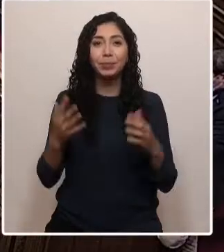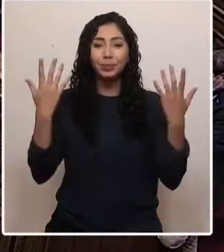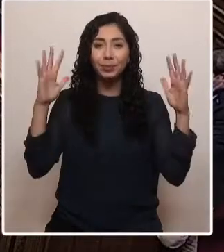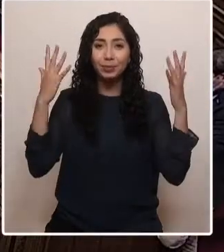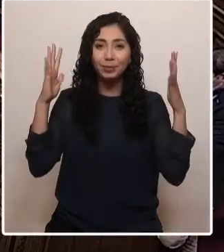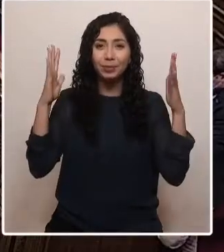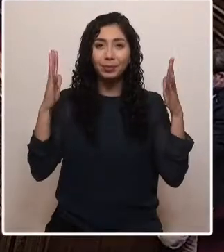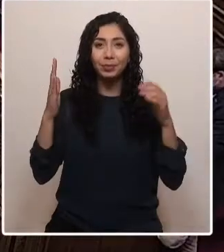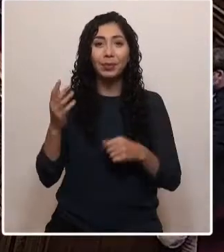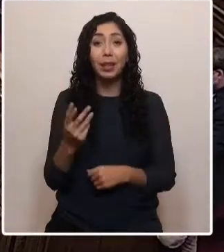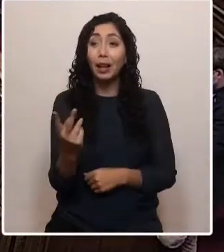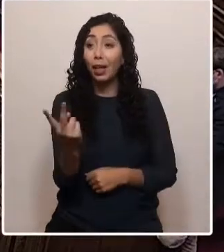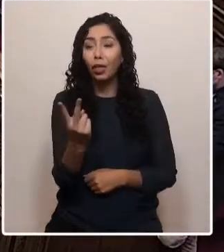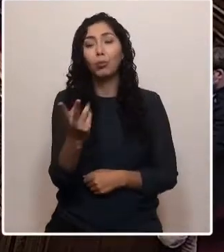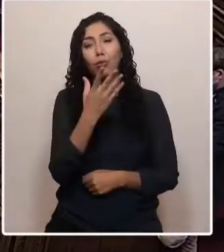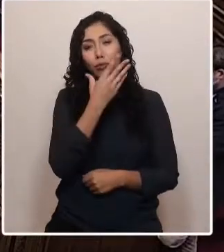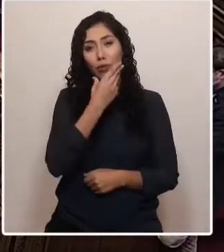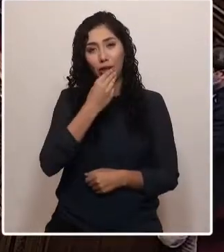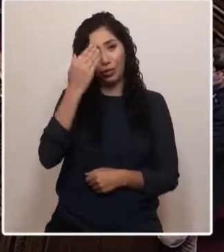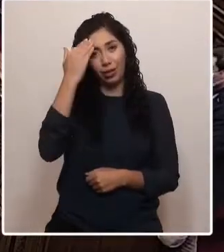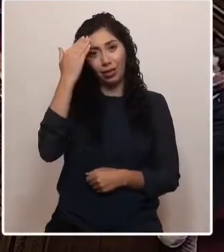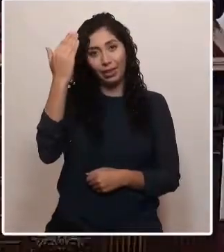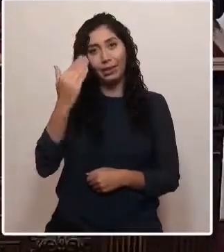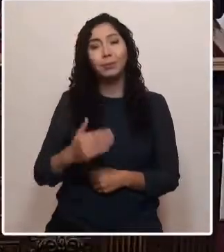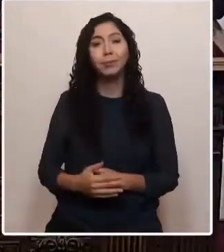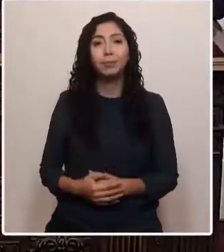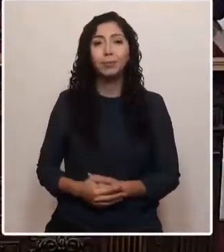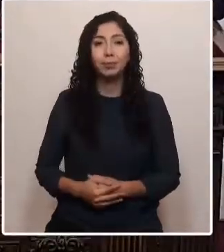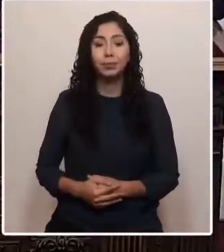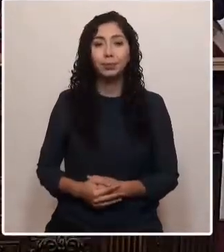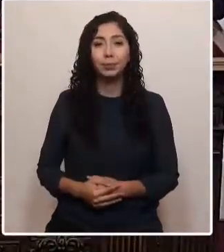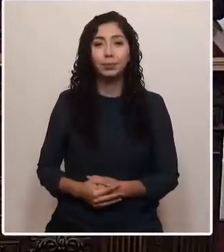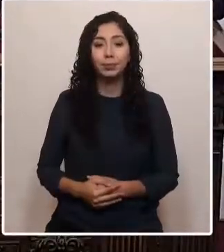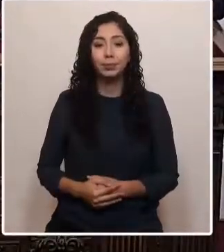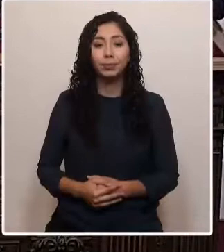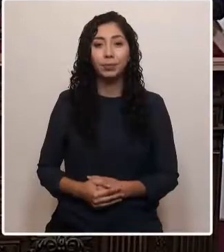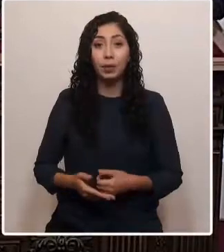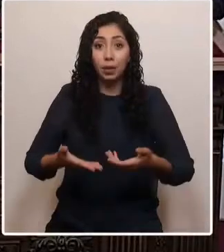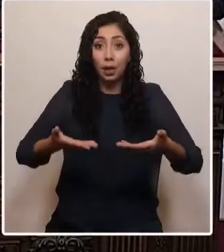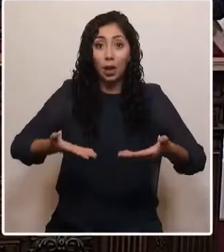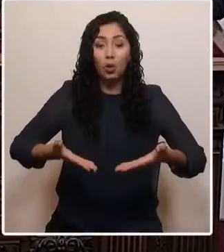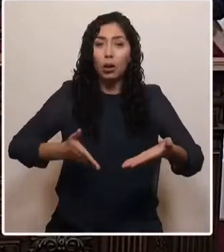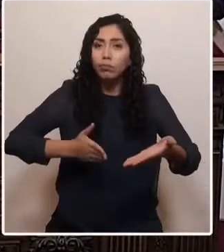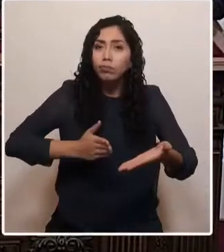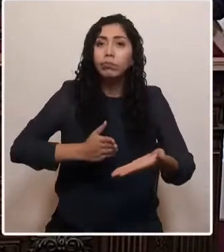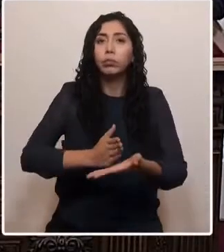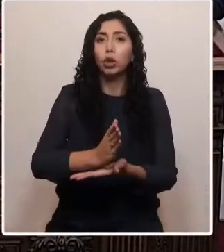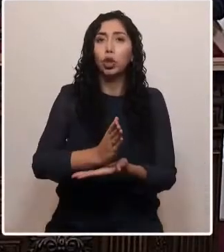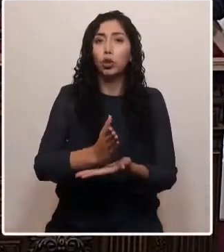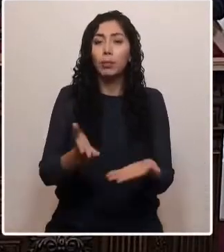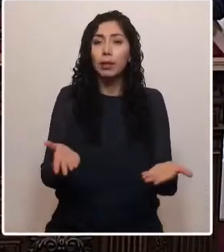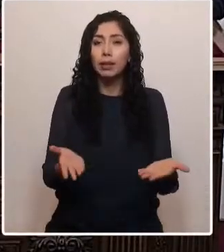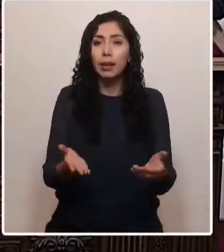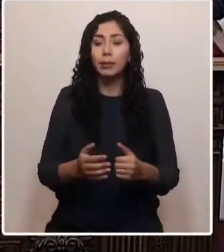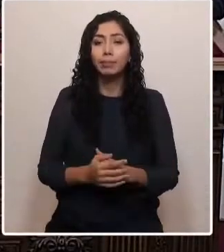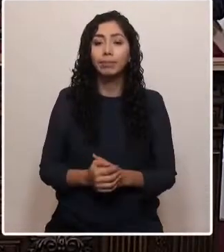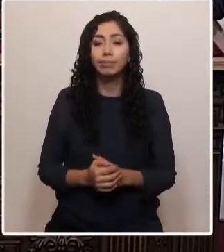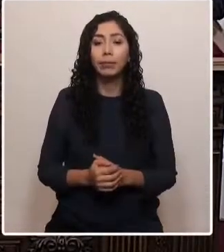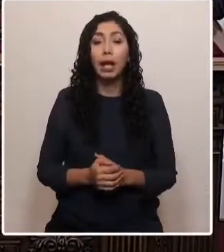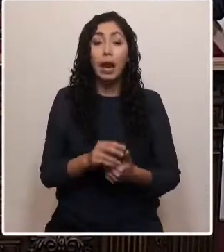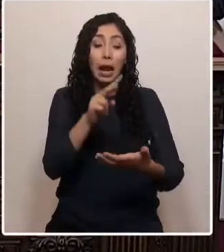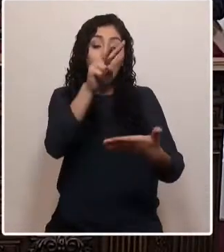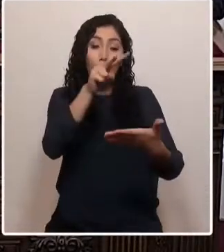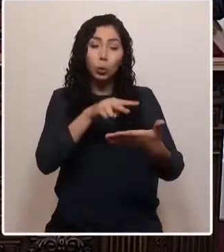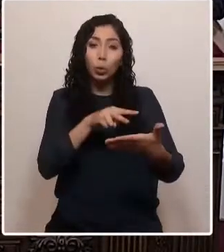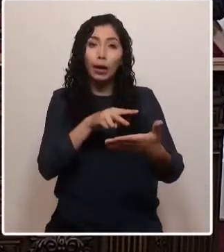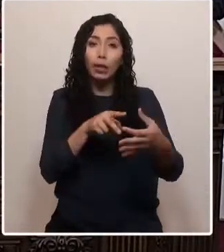Que tengan un bello día. Vamos a dar inicio a la lectura de la cuenta.